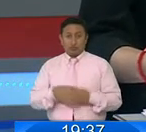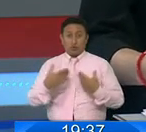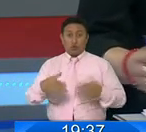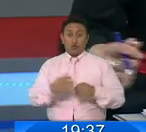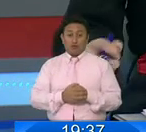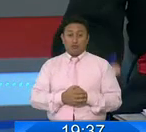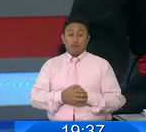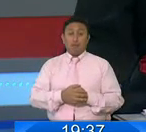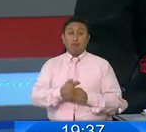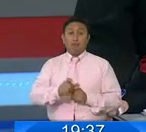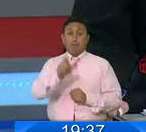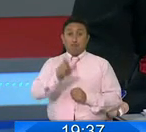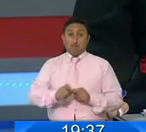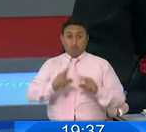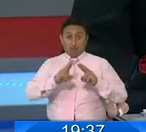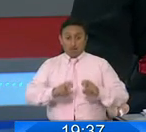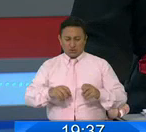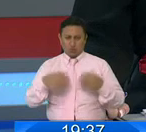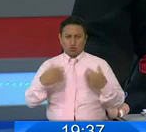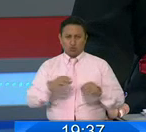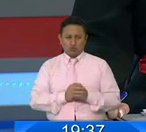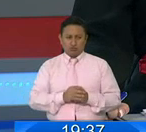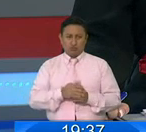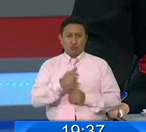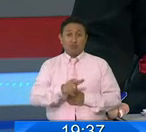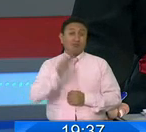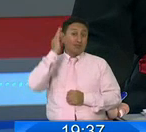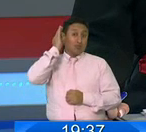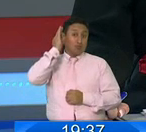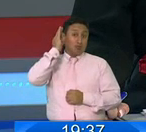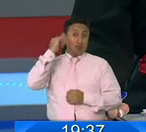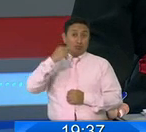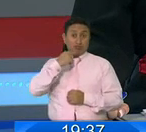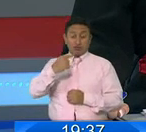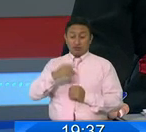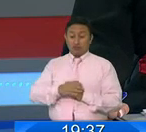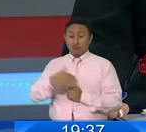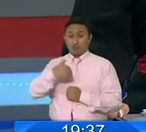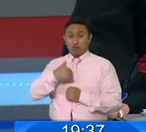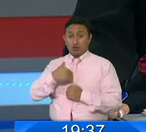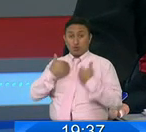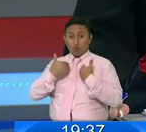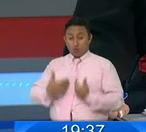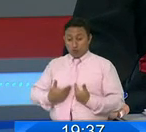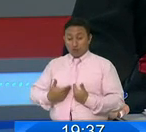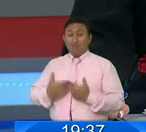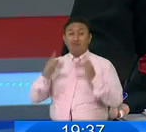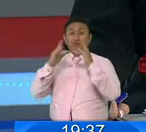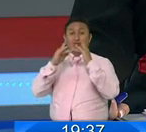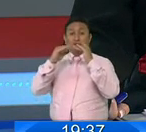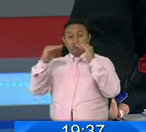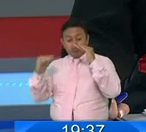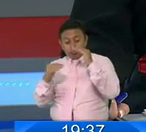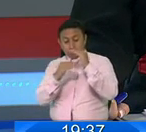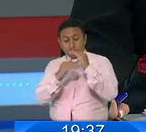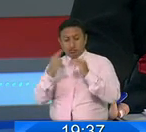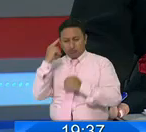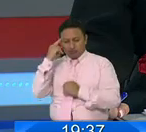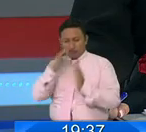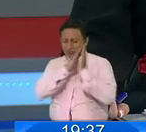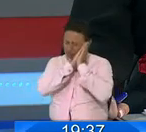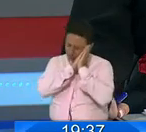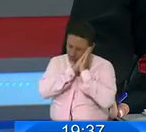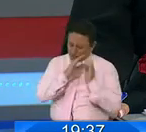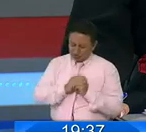sorprende a los investigadores la asesina confesa detalló que debió dormir con el cadáver bajo su cama hasta pensar en la manera